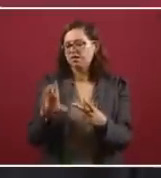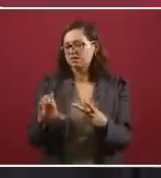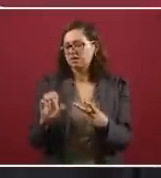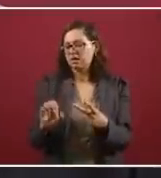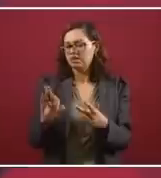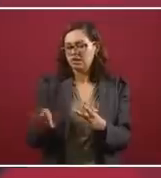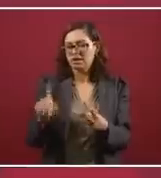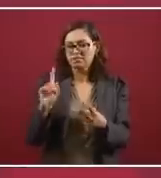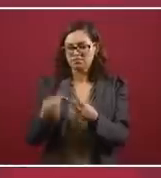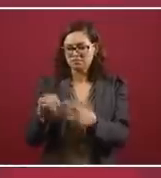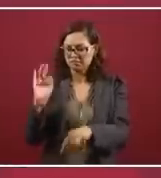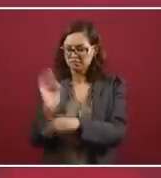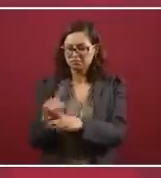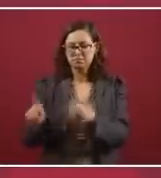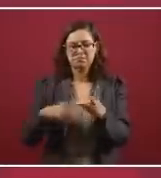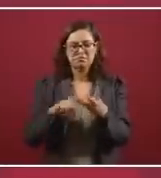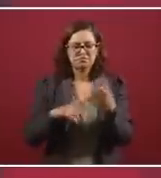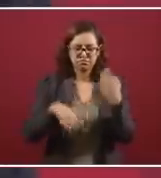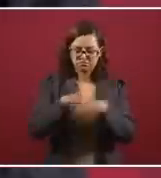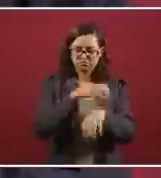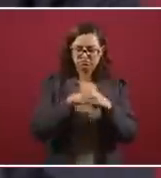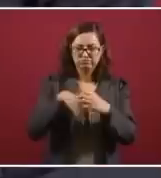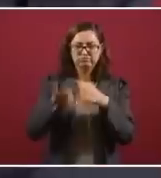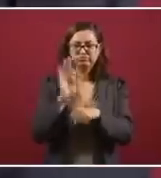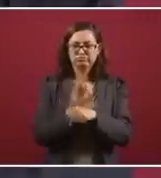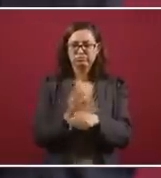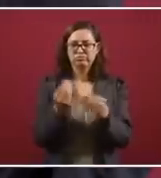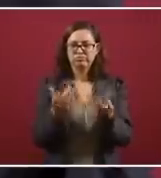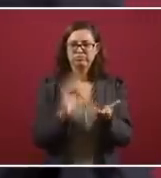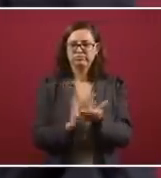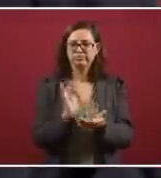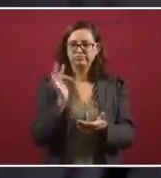los inversionistas. Muchas gracias.